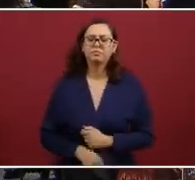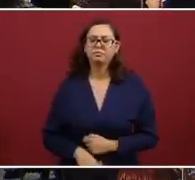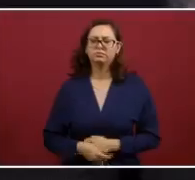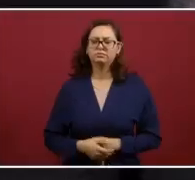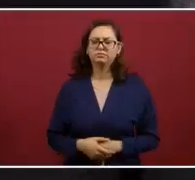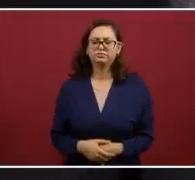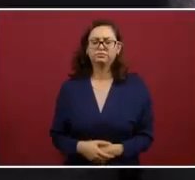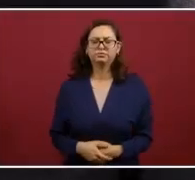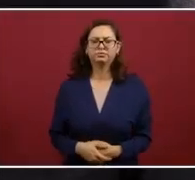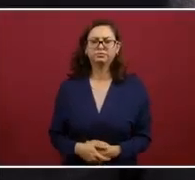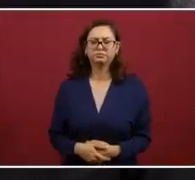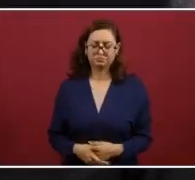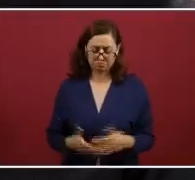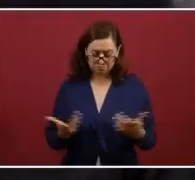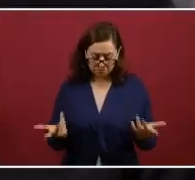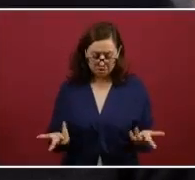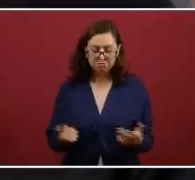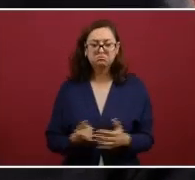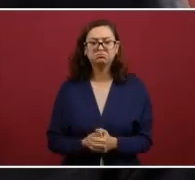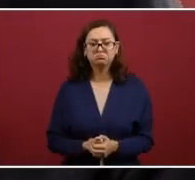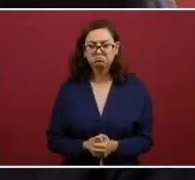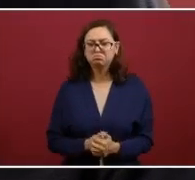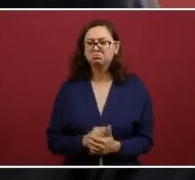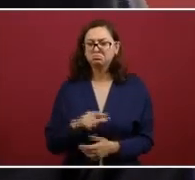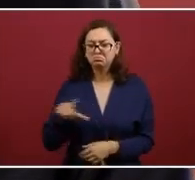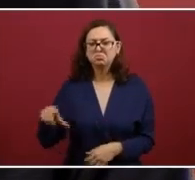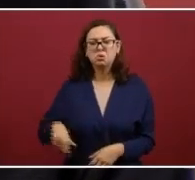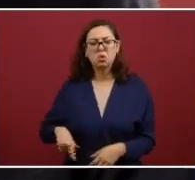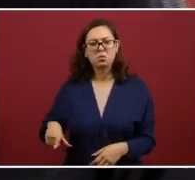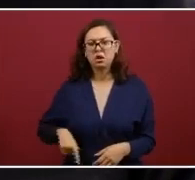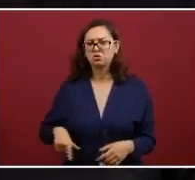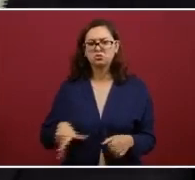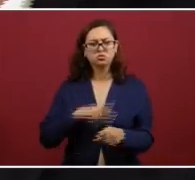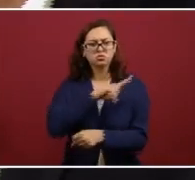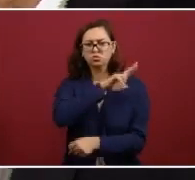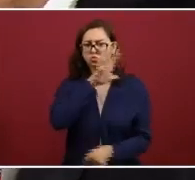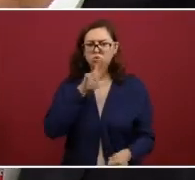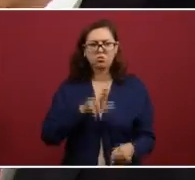como en todo gobierno hay